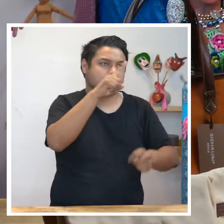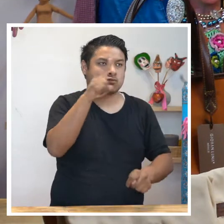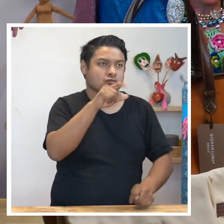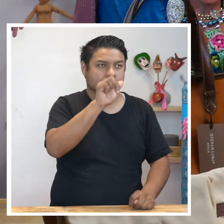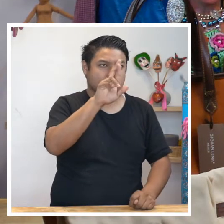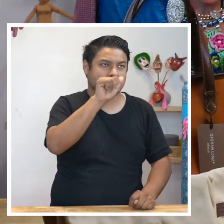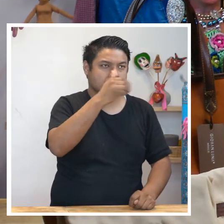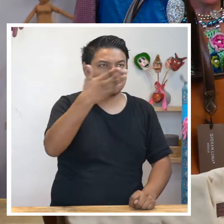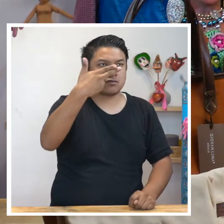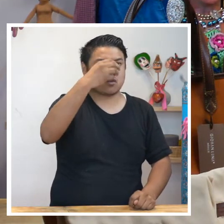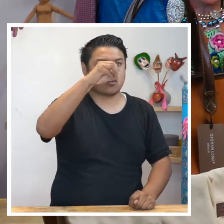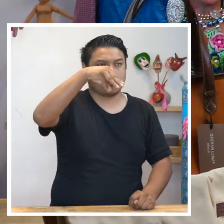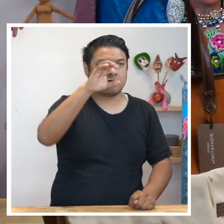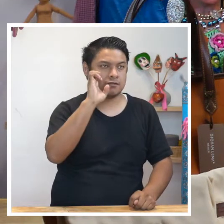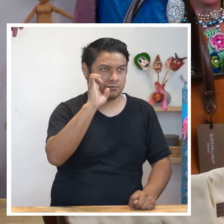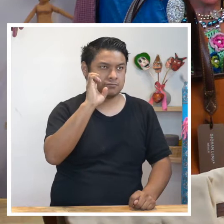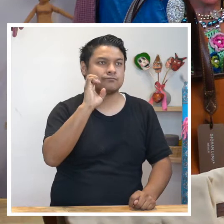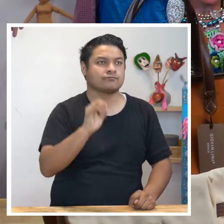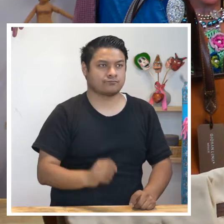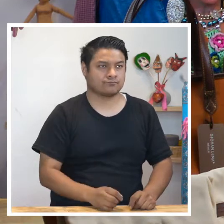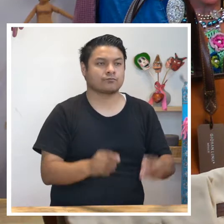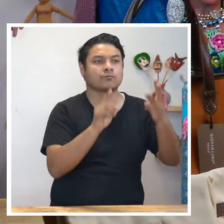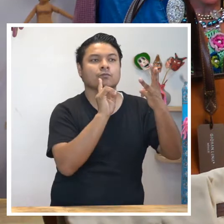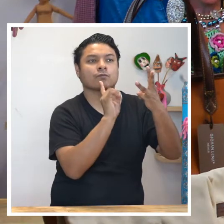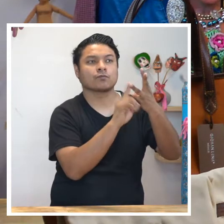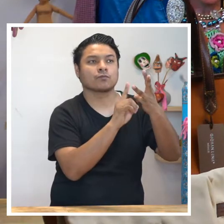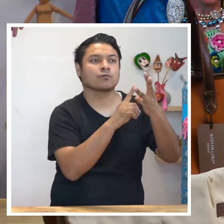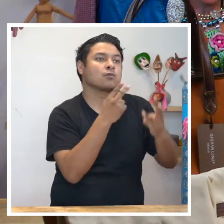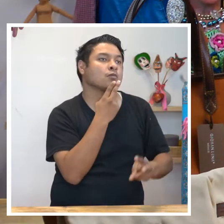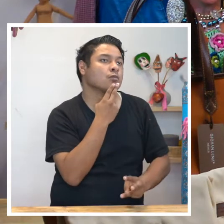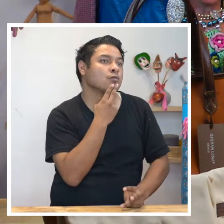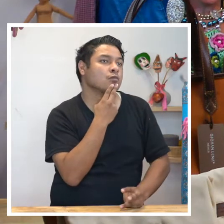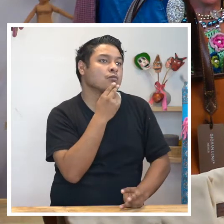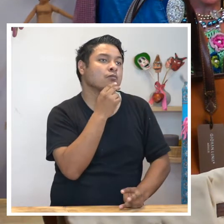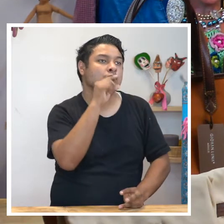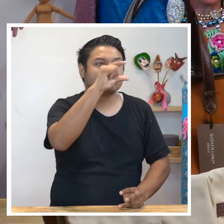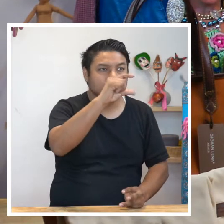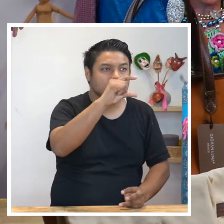unas tachuelas o clavos decorativos. Necesitamos un martillo.